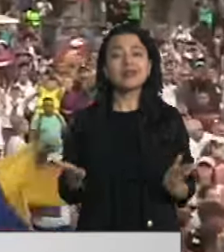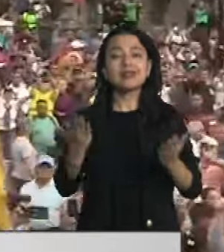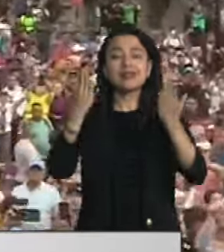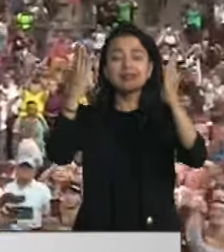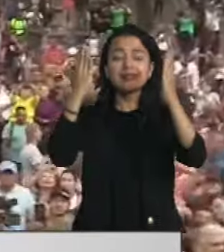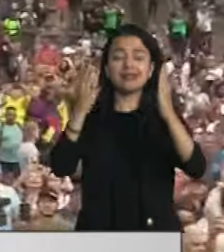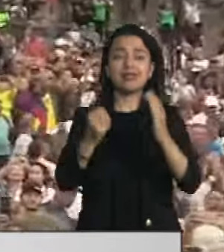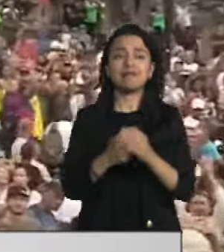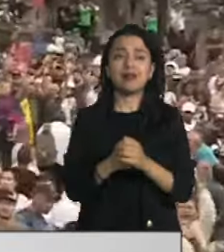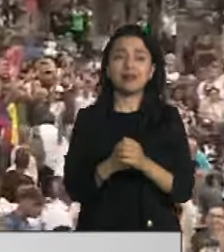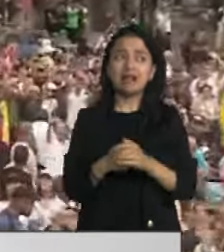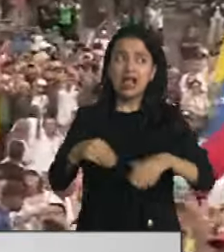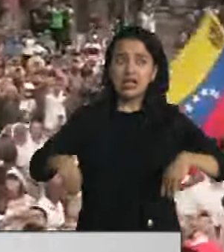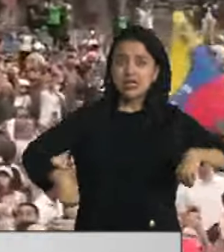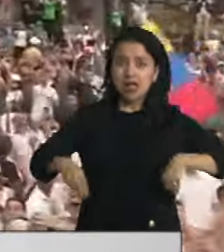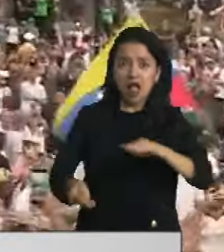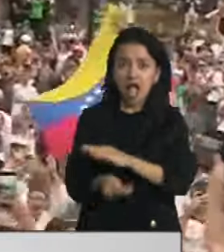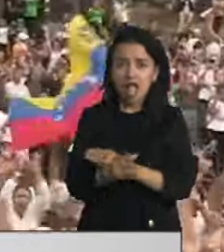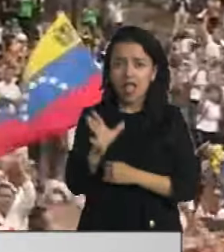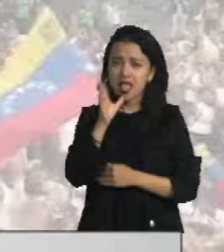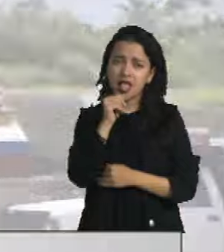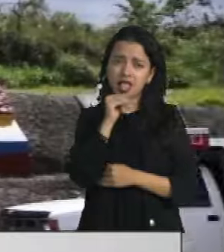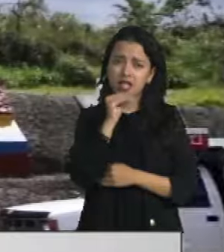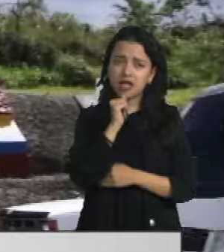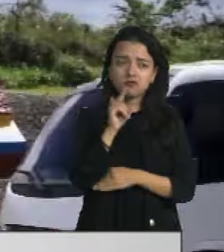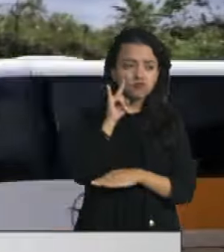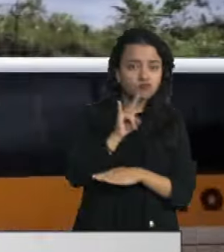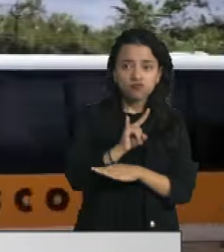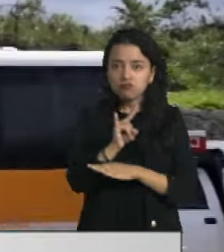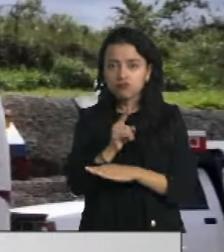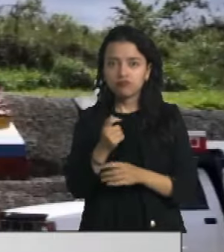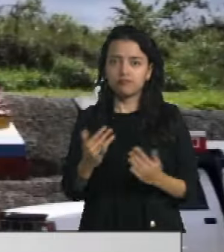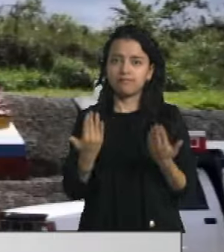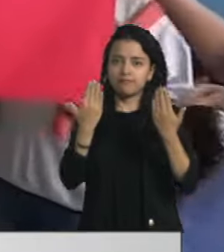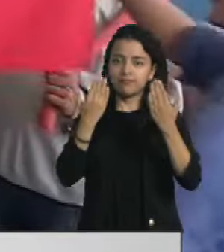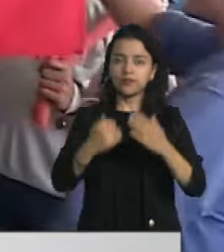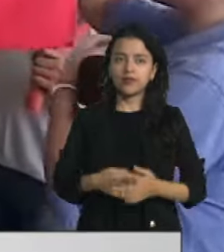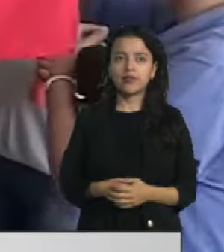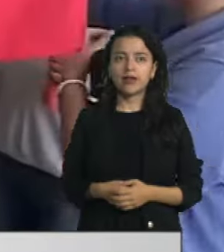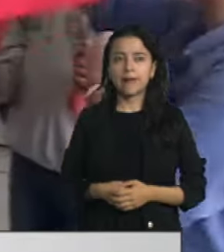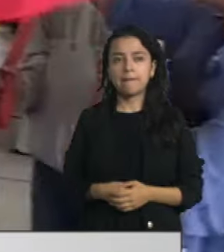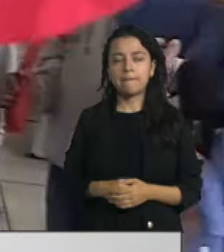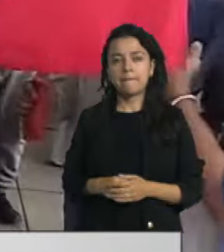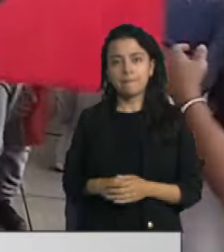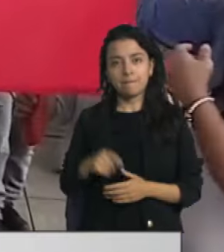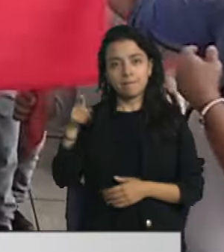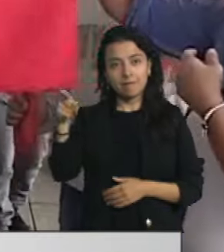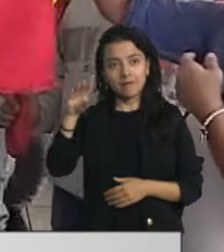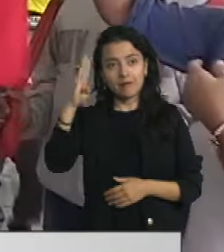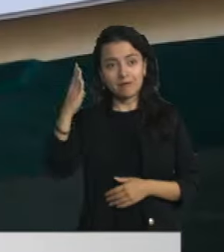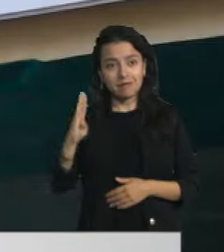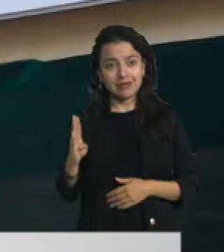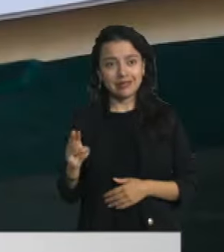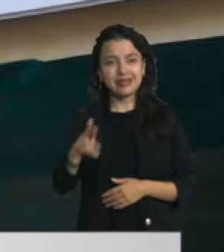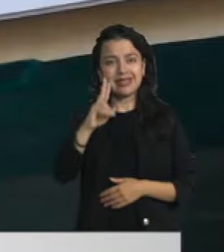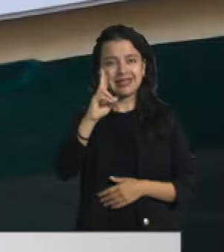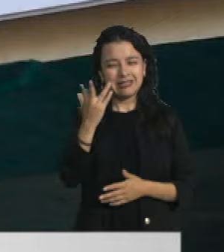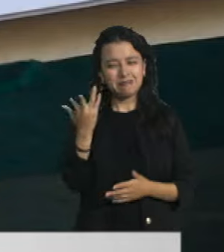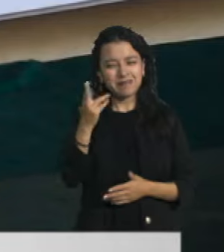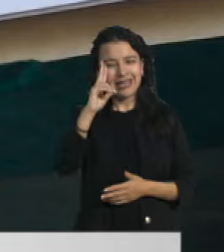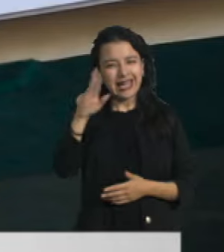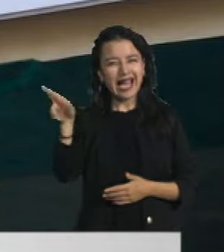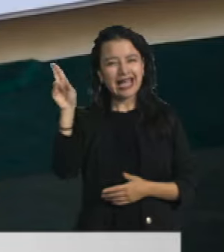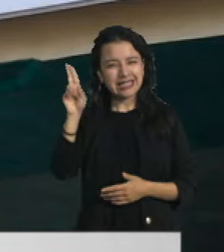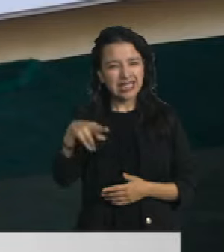comicios libres de fraude electoral. Por otra parte, el Tribunal Superior Electoral de Brasil canceló el envío de